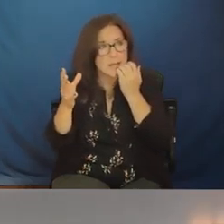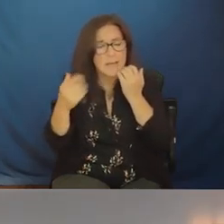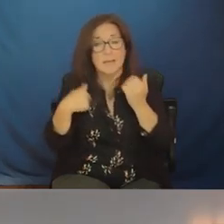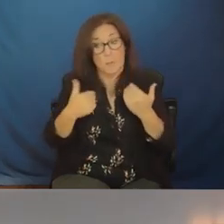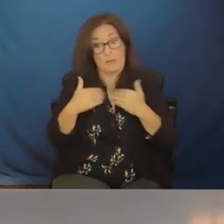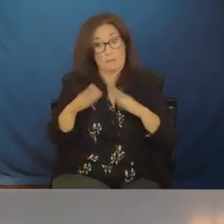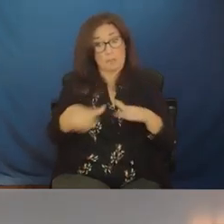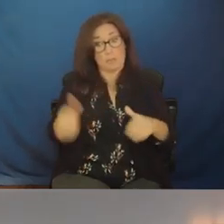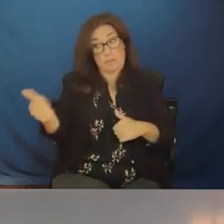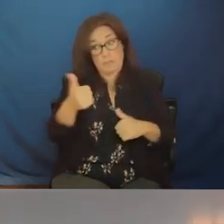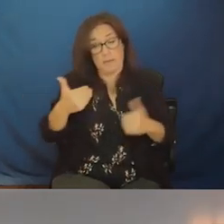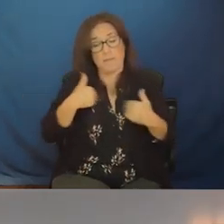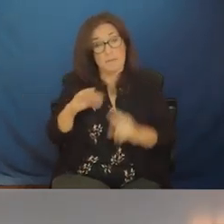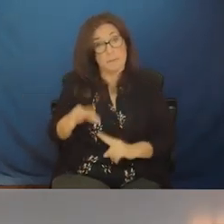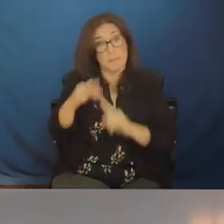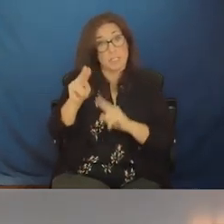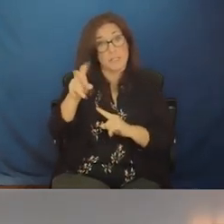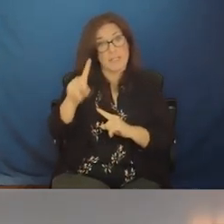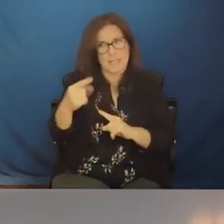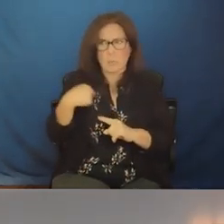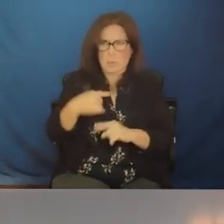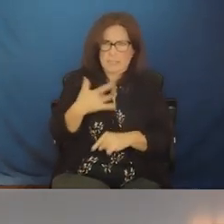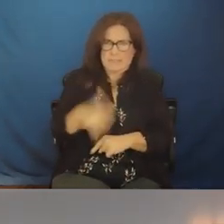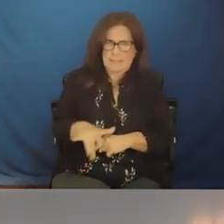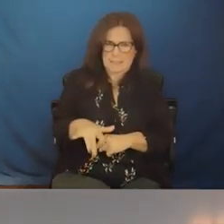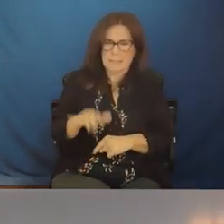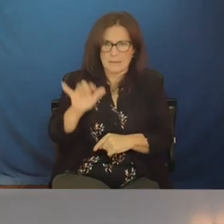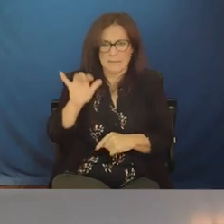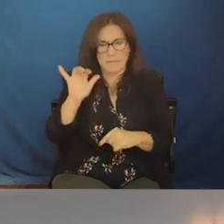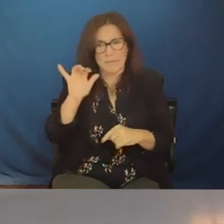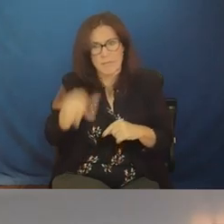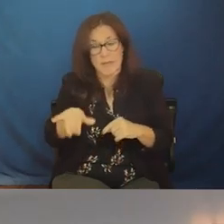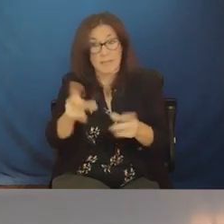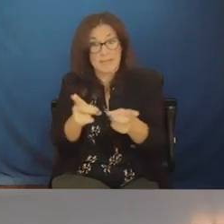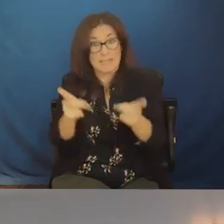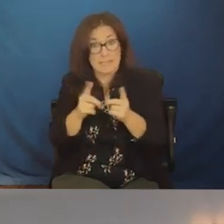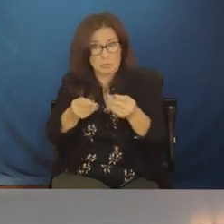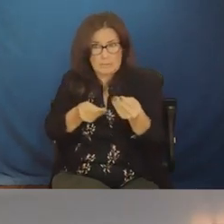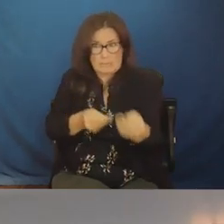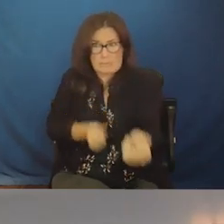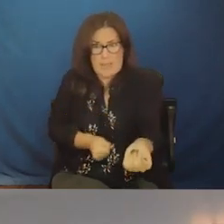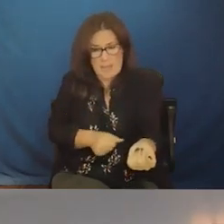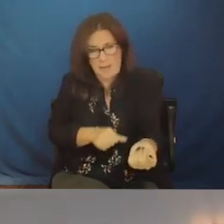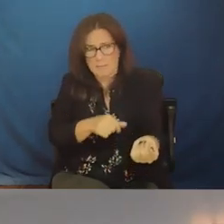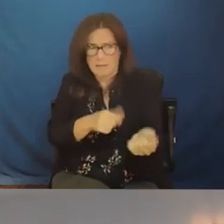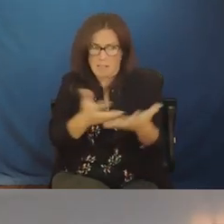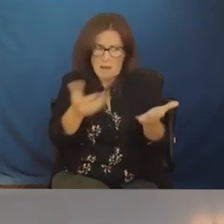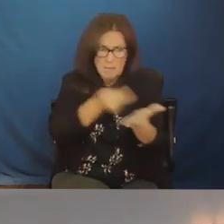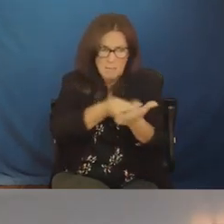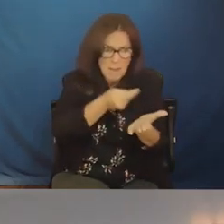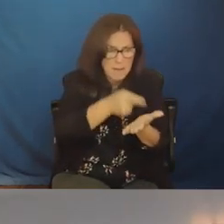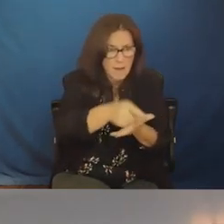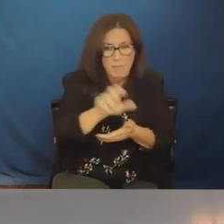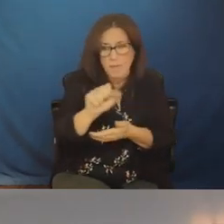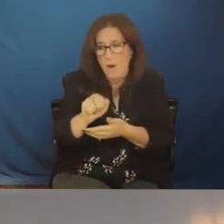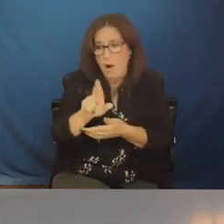necesidades especiales pensamos en cómo el distrito gasto tanto dinero en el armory y luego en el estadio de